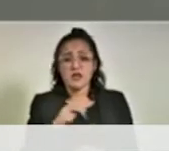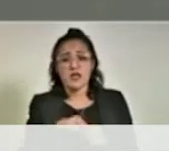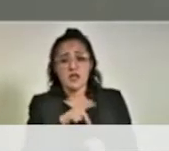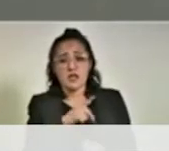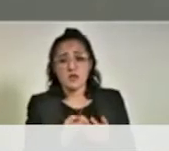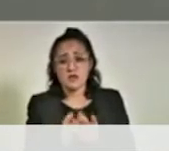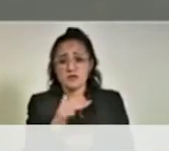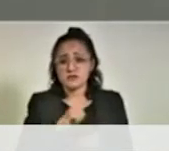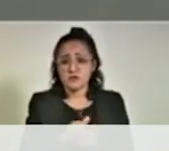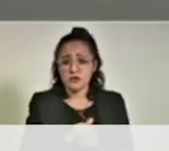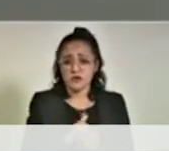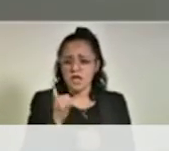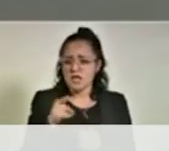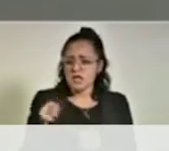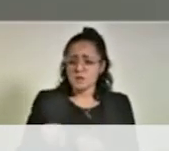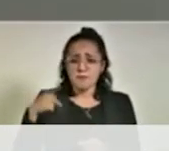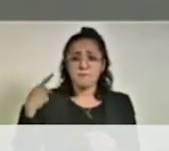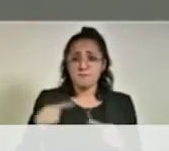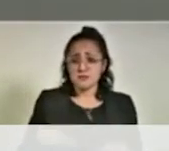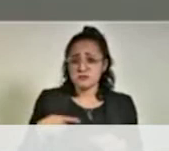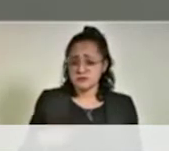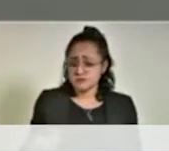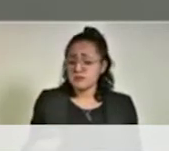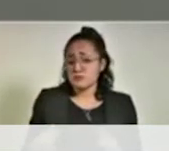tierra de donde son oriundos, en Puebla.